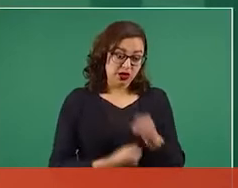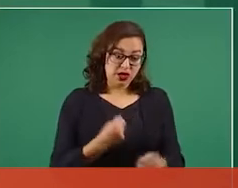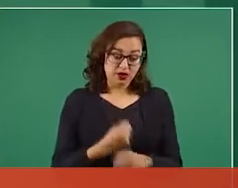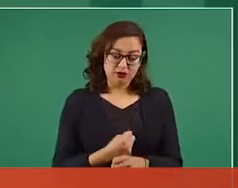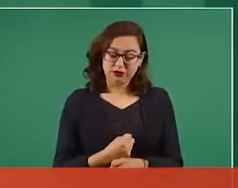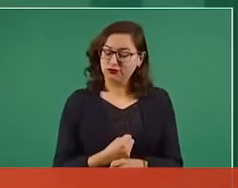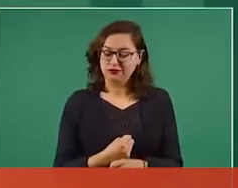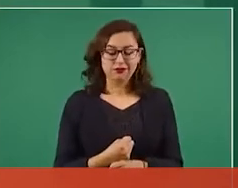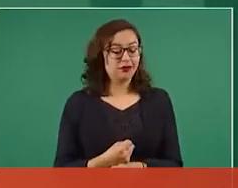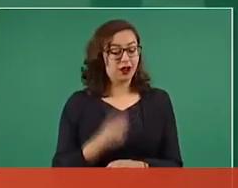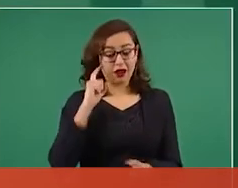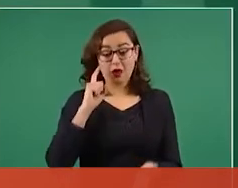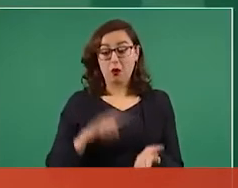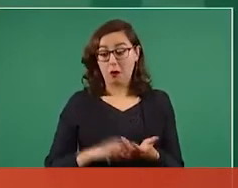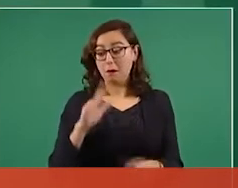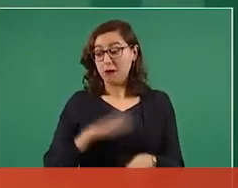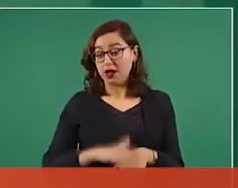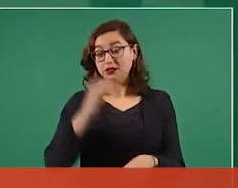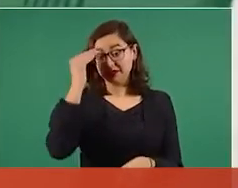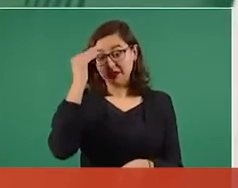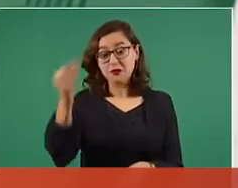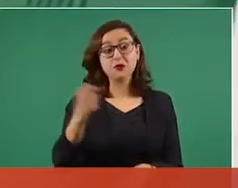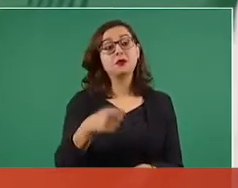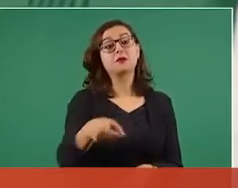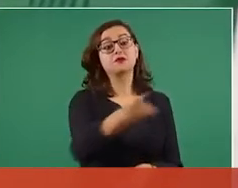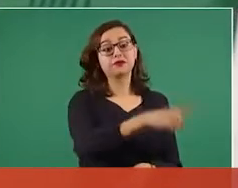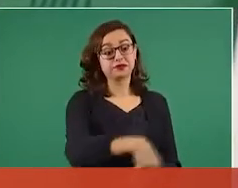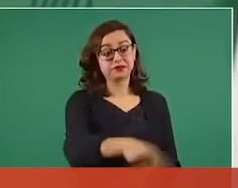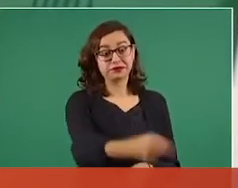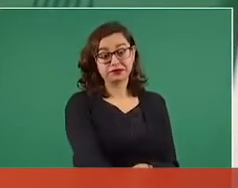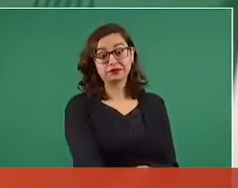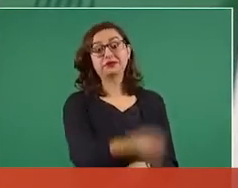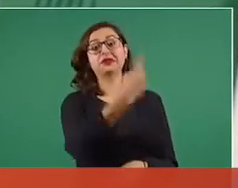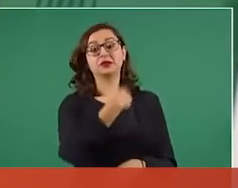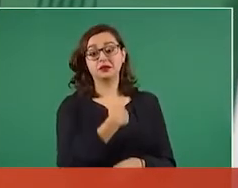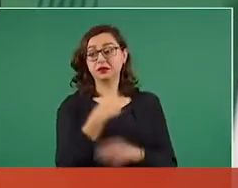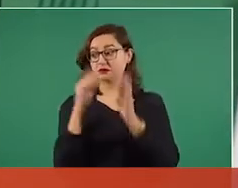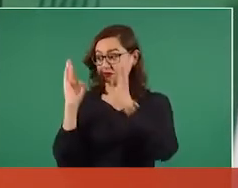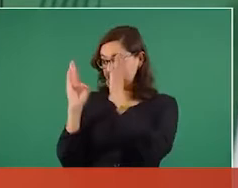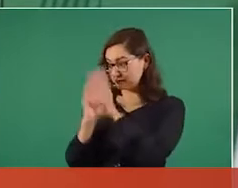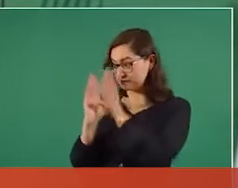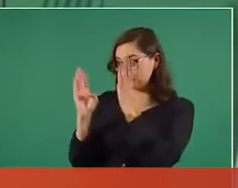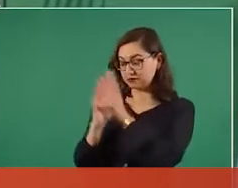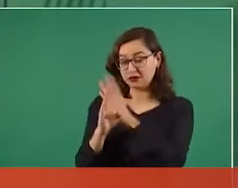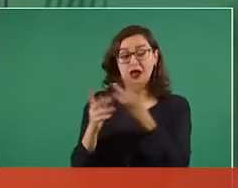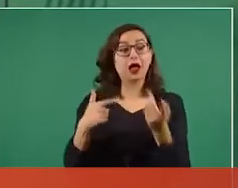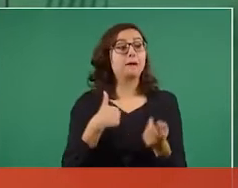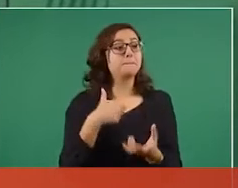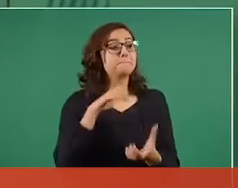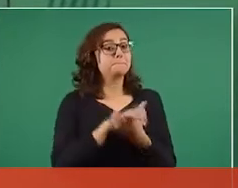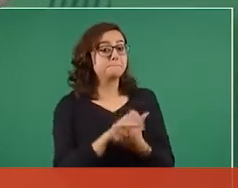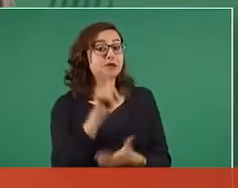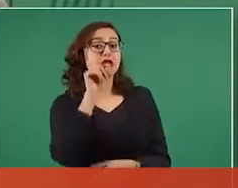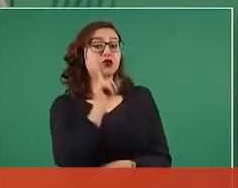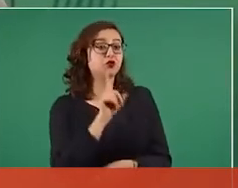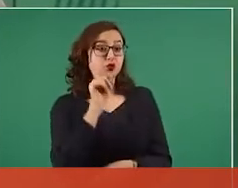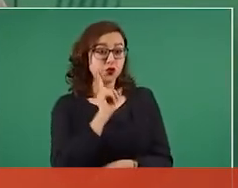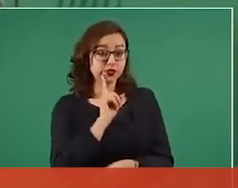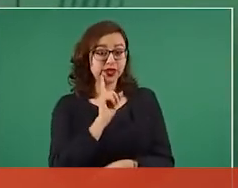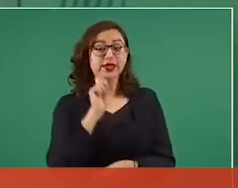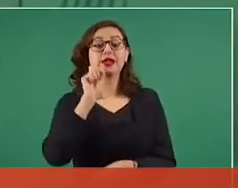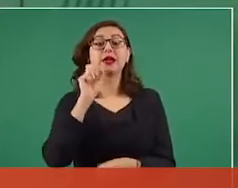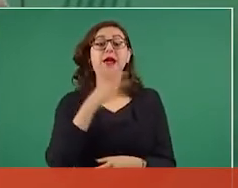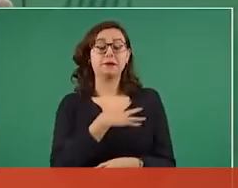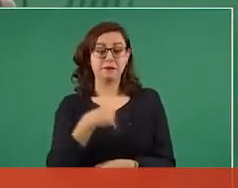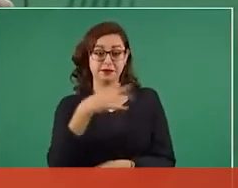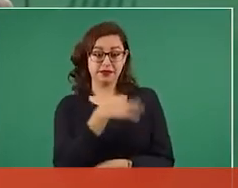mucho más, pero ahora se da a conocer que también espiaban a mi esposa,